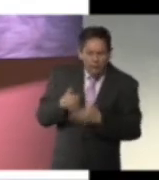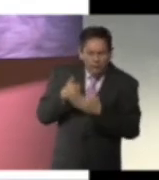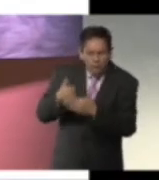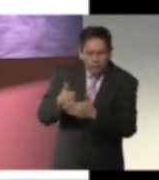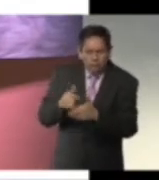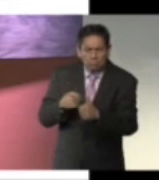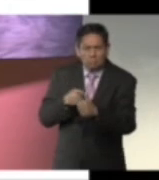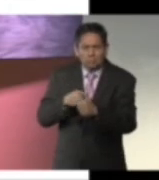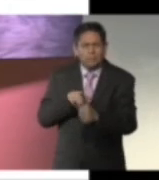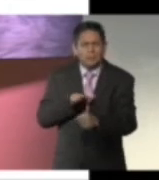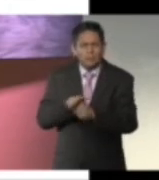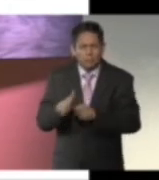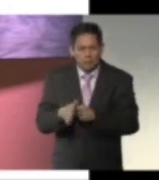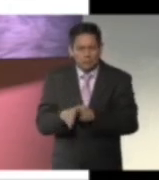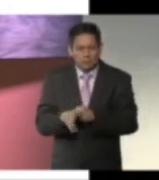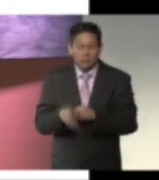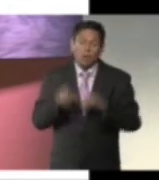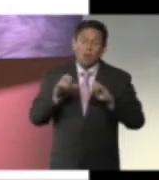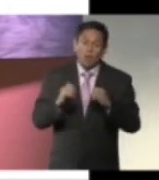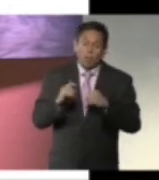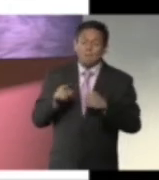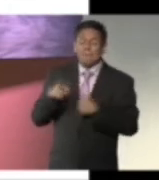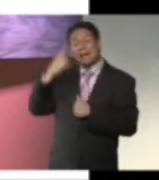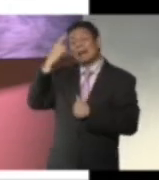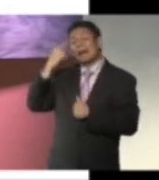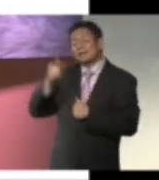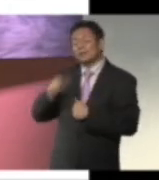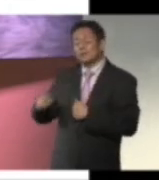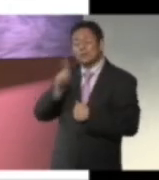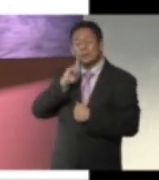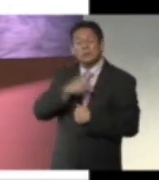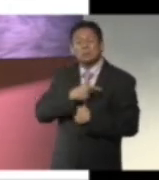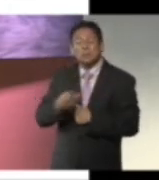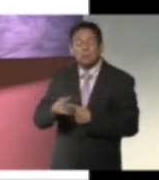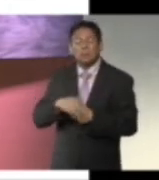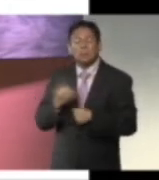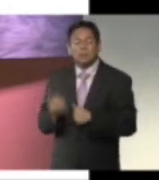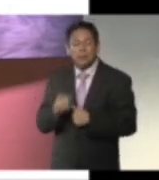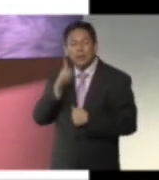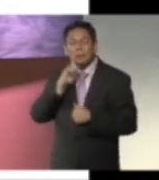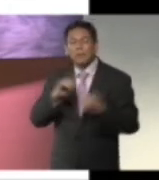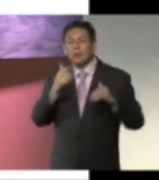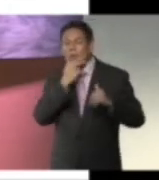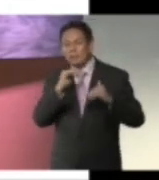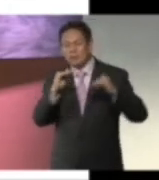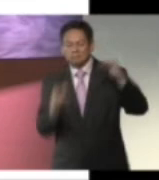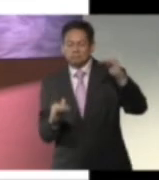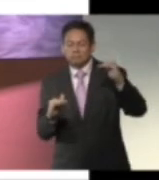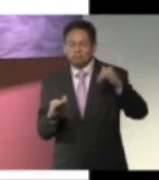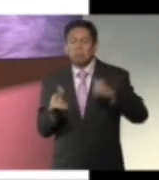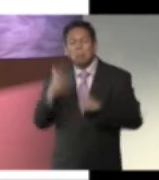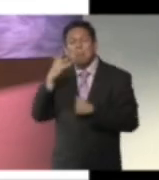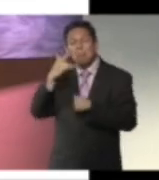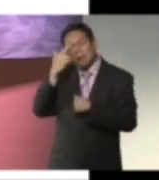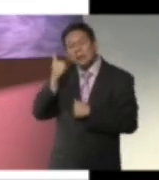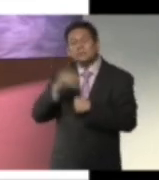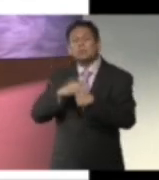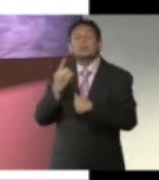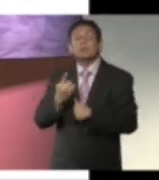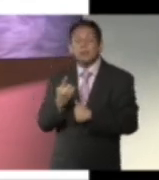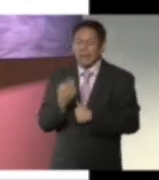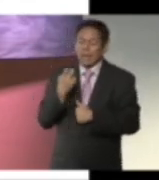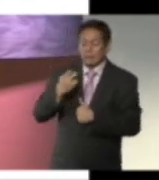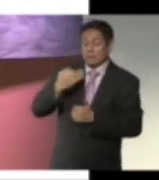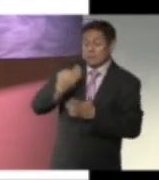causas de esa pobreza? Y entonces hablaríamos, que también lo trató Mina, de este sistema económico